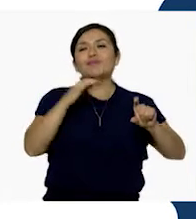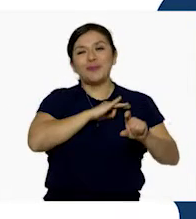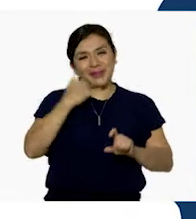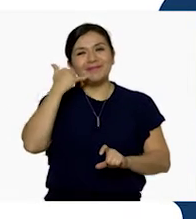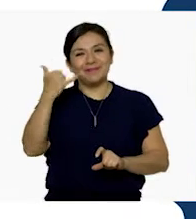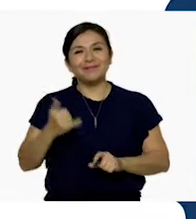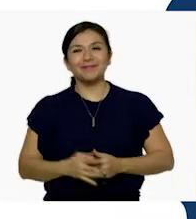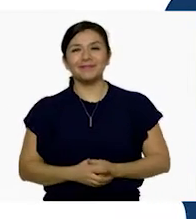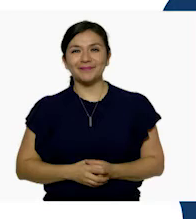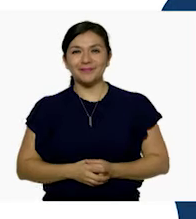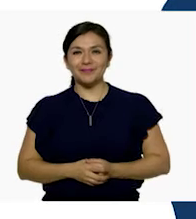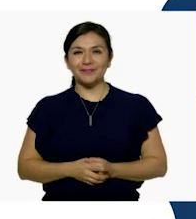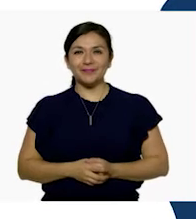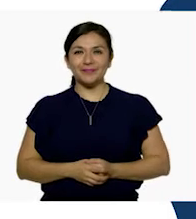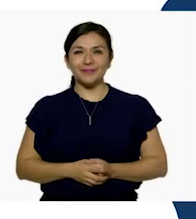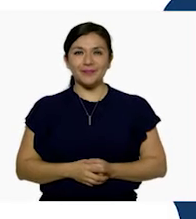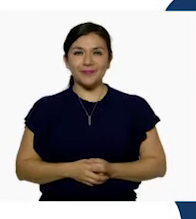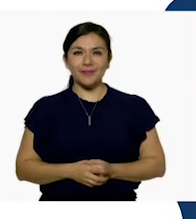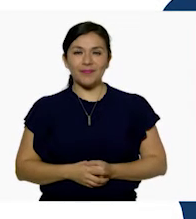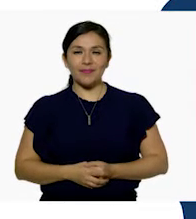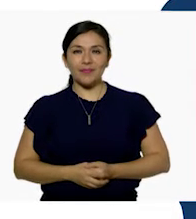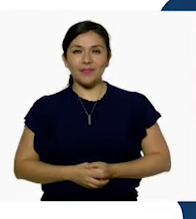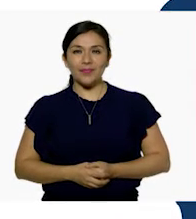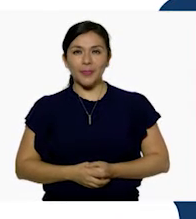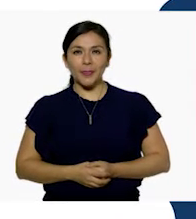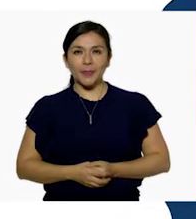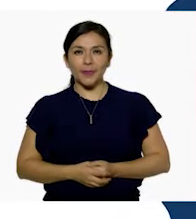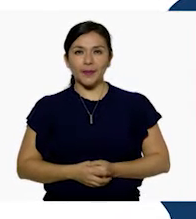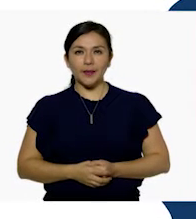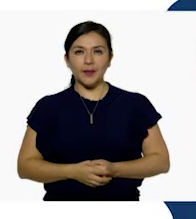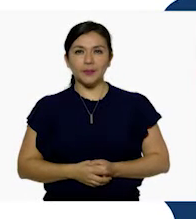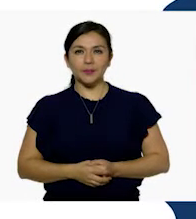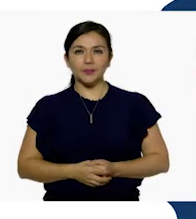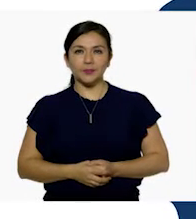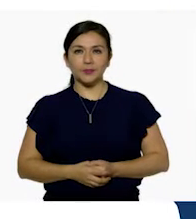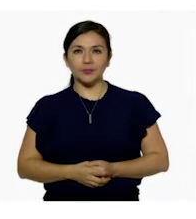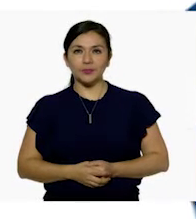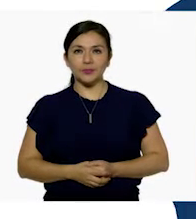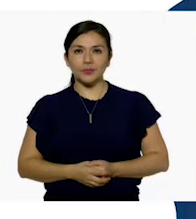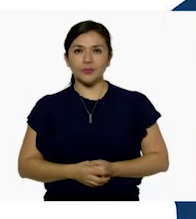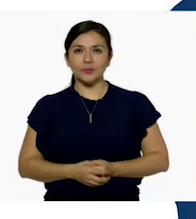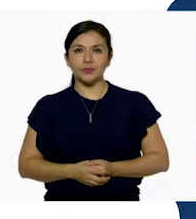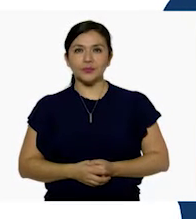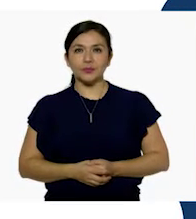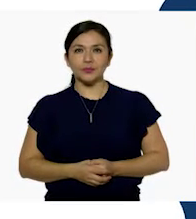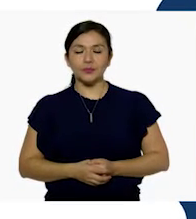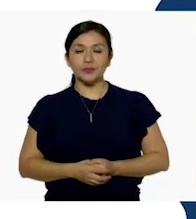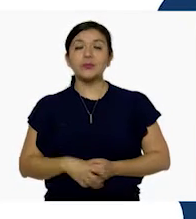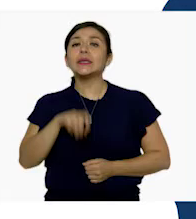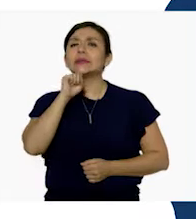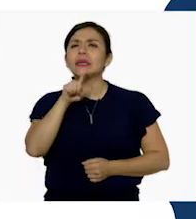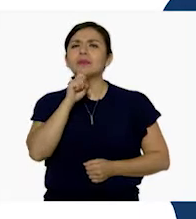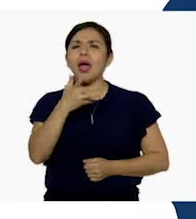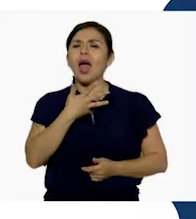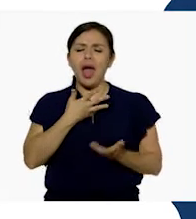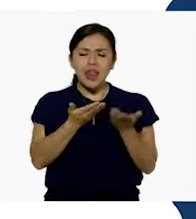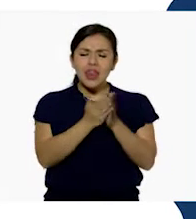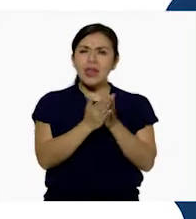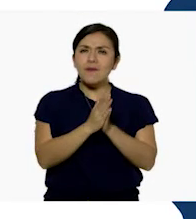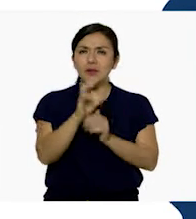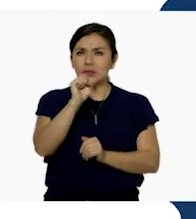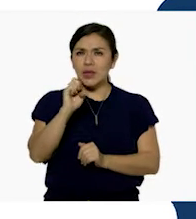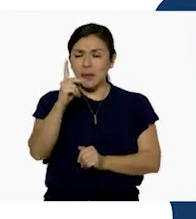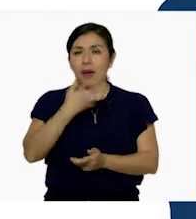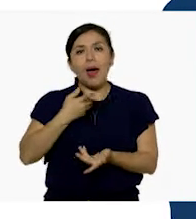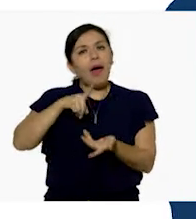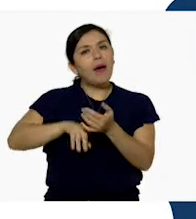55 41 72 04 13 con 100 líneas. También puedes encontrar los libros de texto